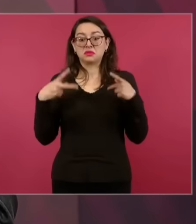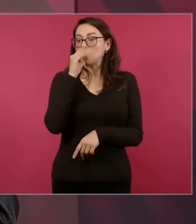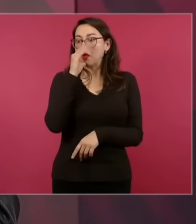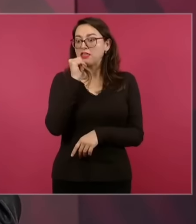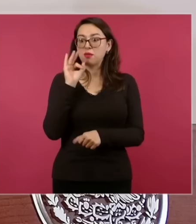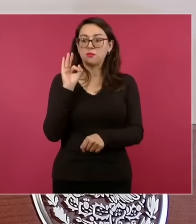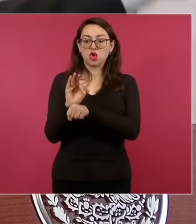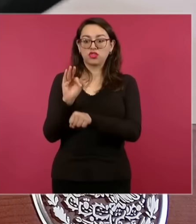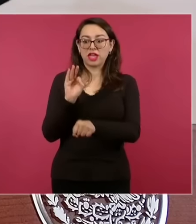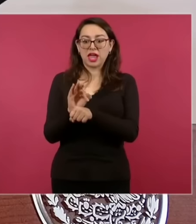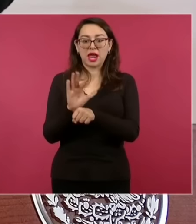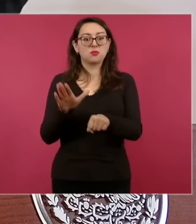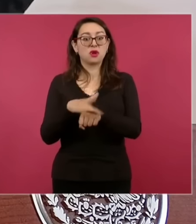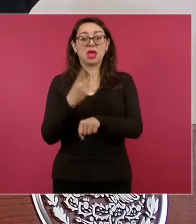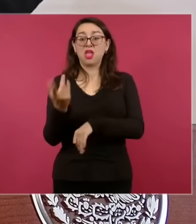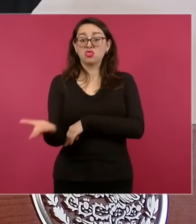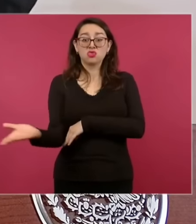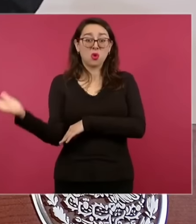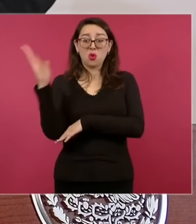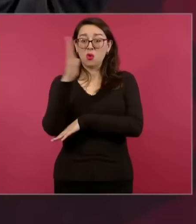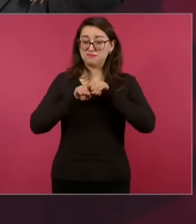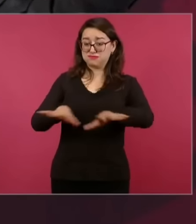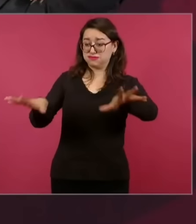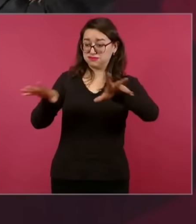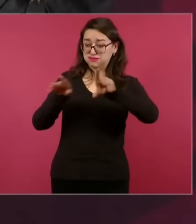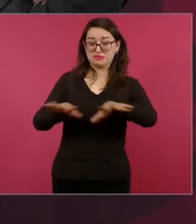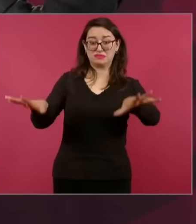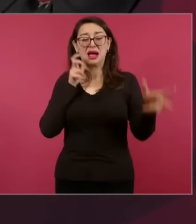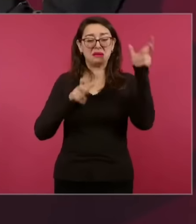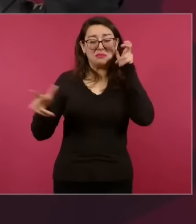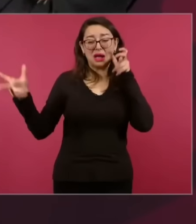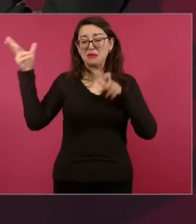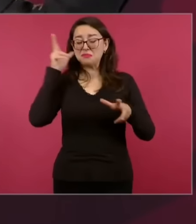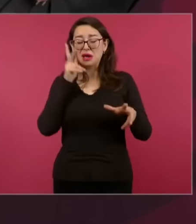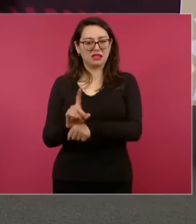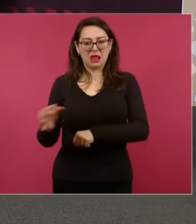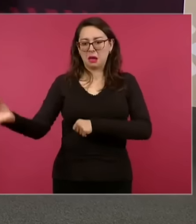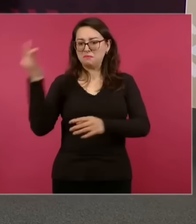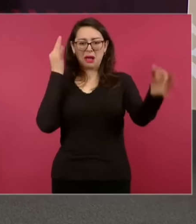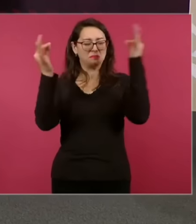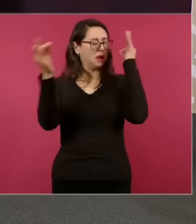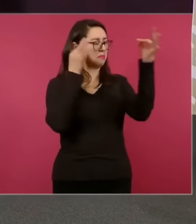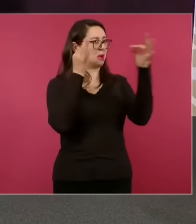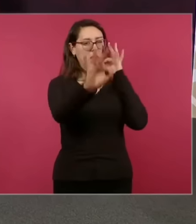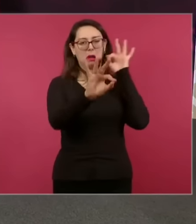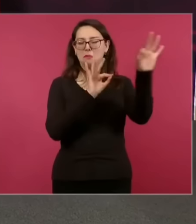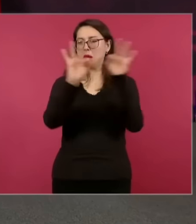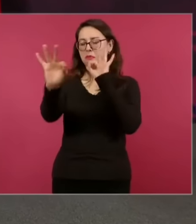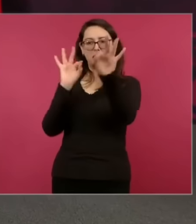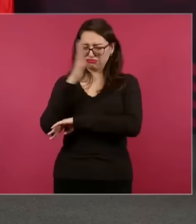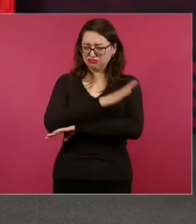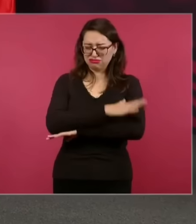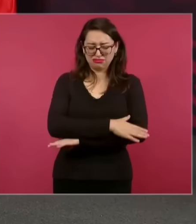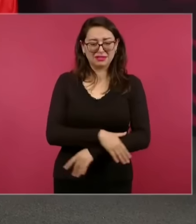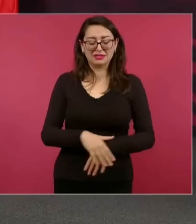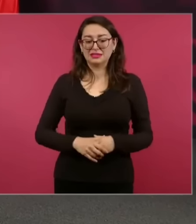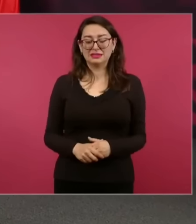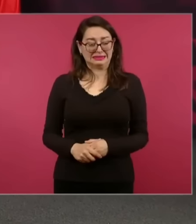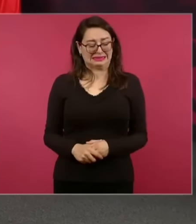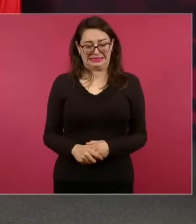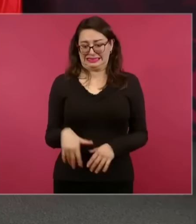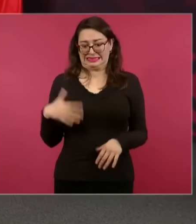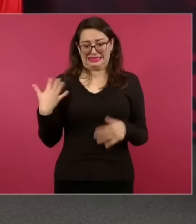indefensión, ante un bombardeo de mentiras en la radio, en la televisión, pero tremendo. Ya se los